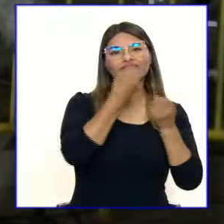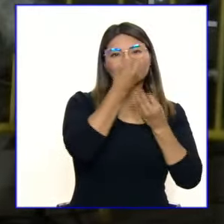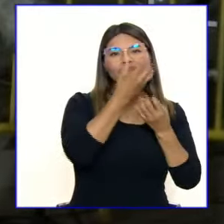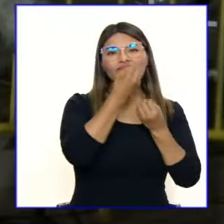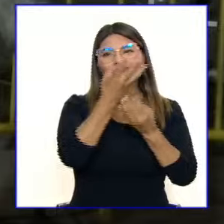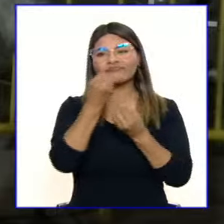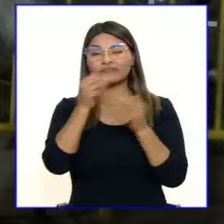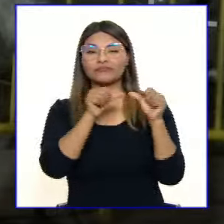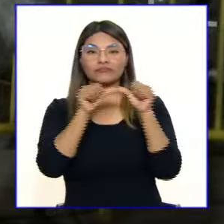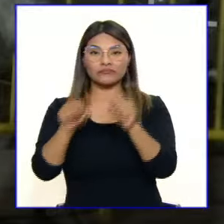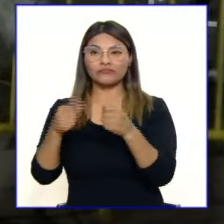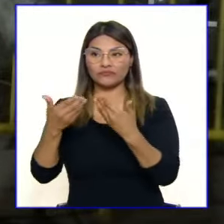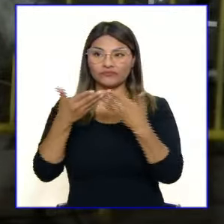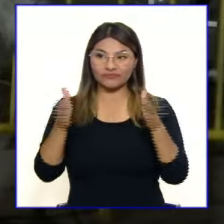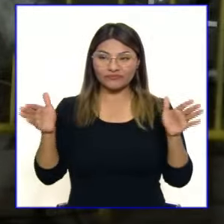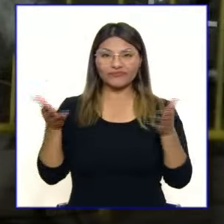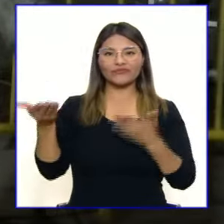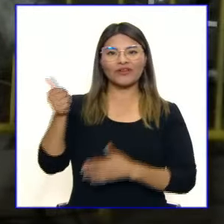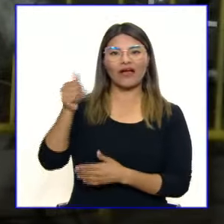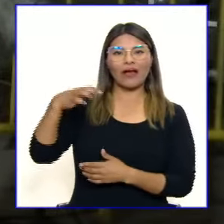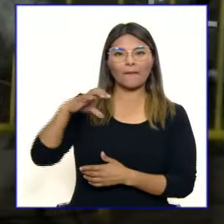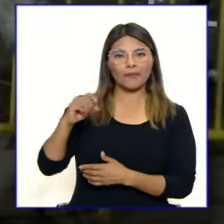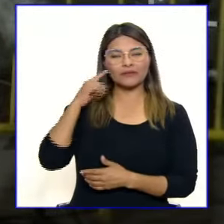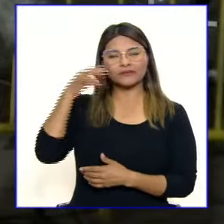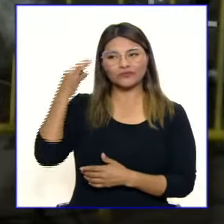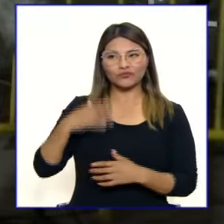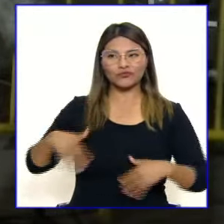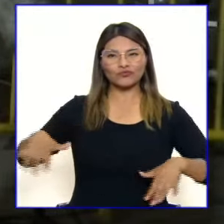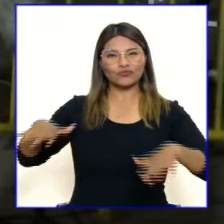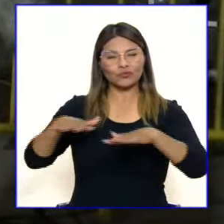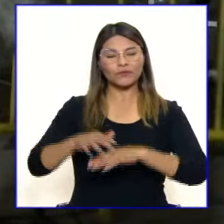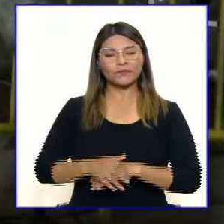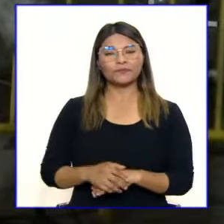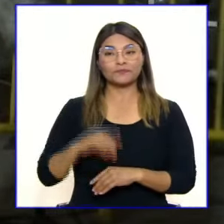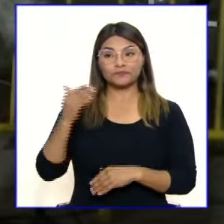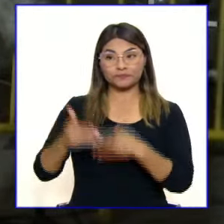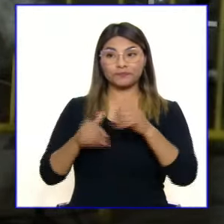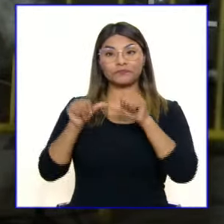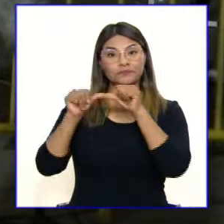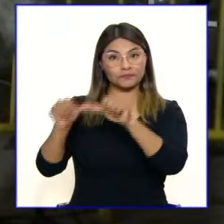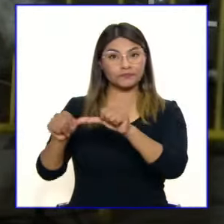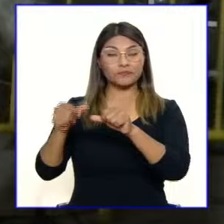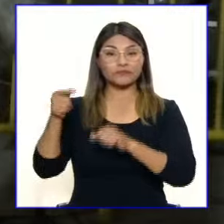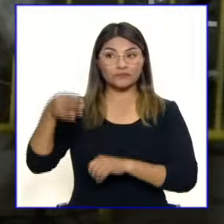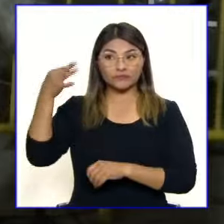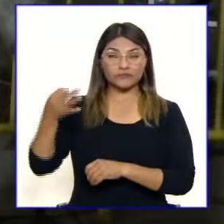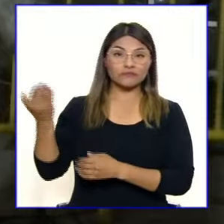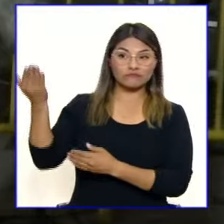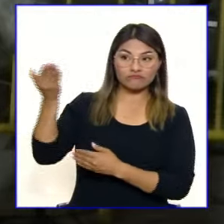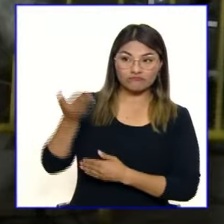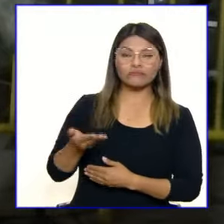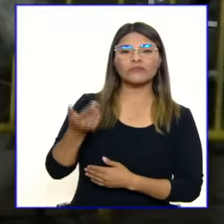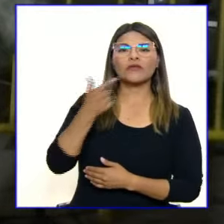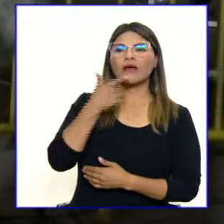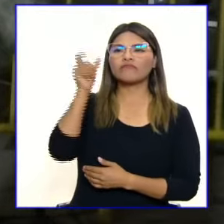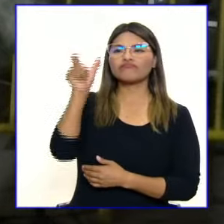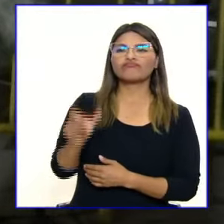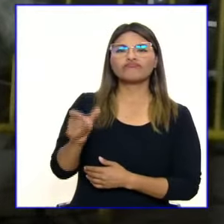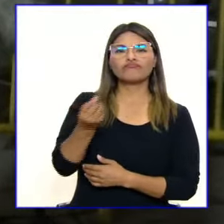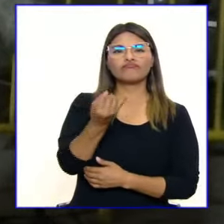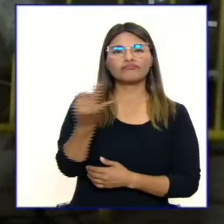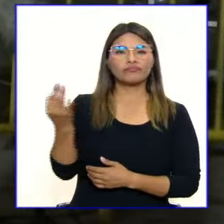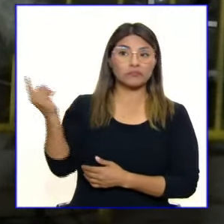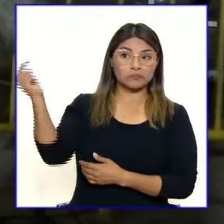Foro Económico Asia-Pacífico y la cumbre que se va a constituir a partir de la presencia de